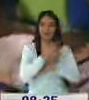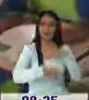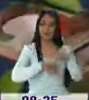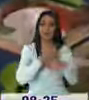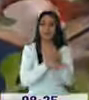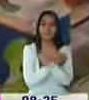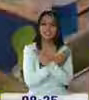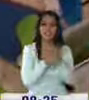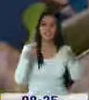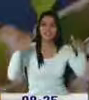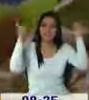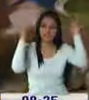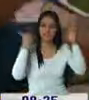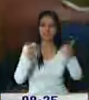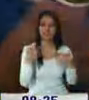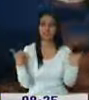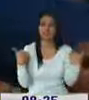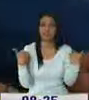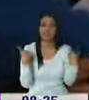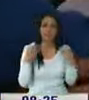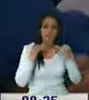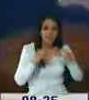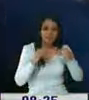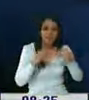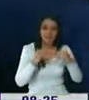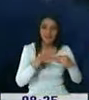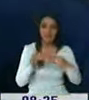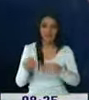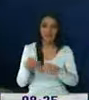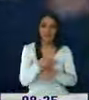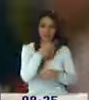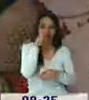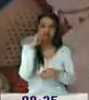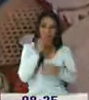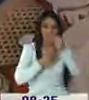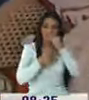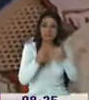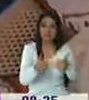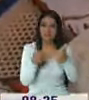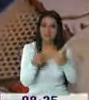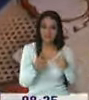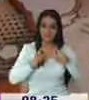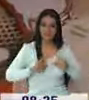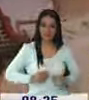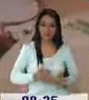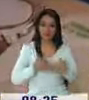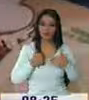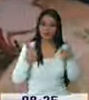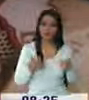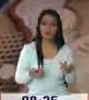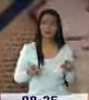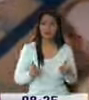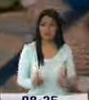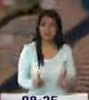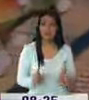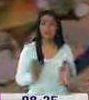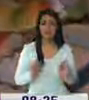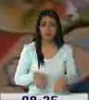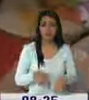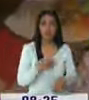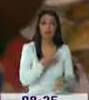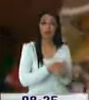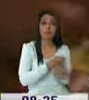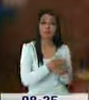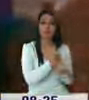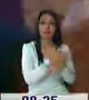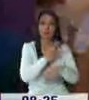Entonces, estamos muy contentos porque estamos enseñándoles a los chicos a alimentarse adecuadamente y que quieran de una u otra manera los productos ecuatorianos. ¿Qué